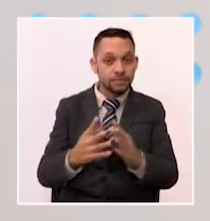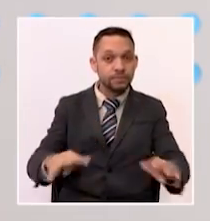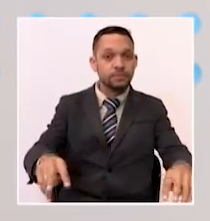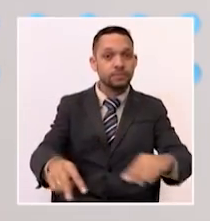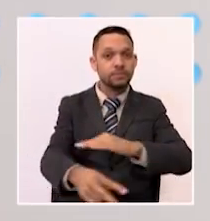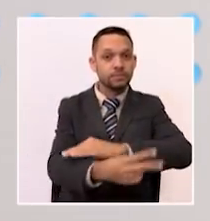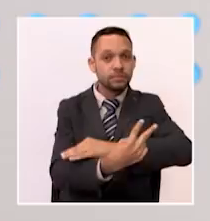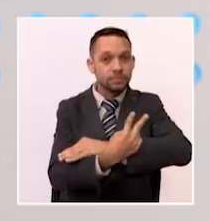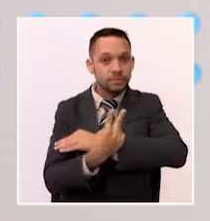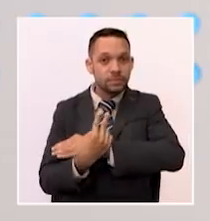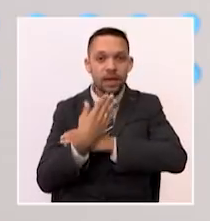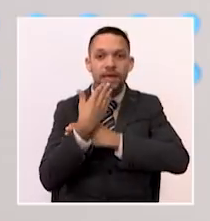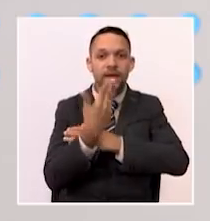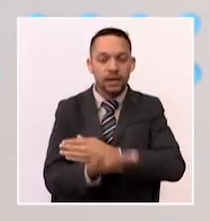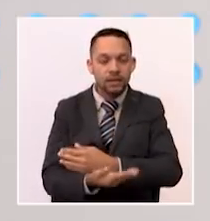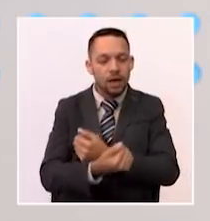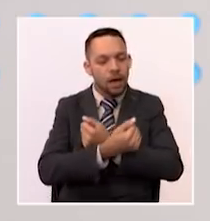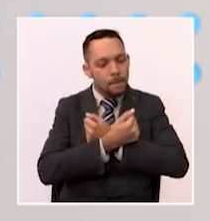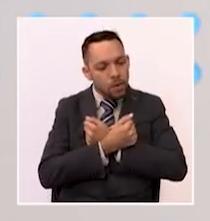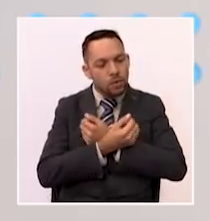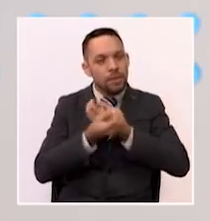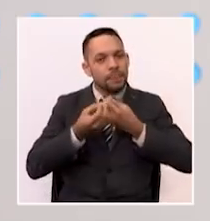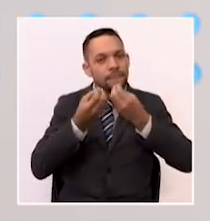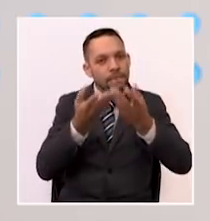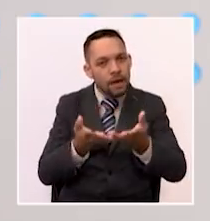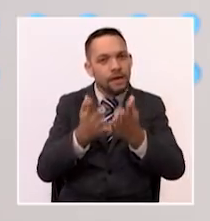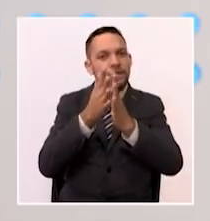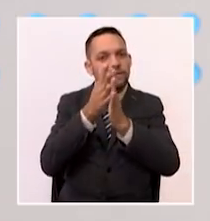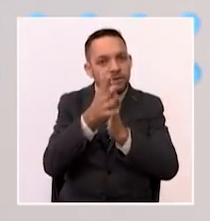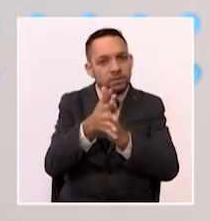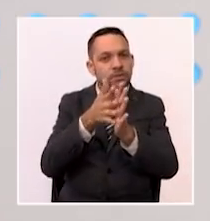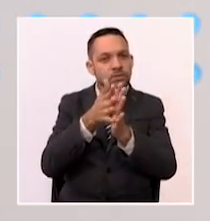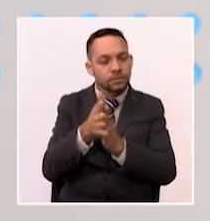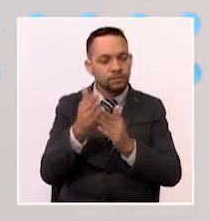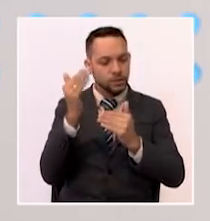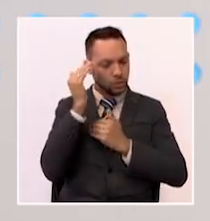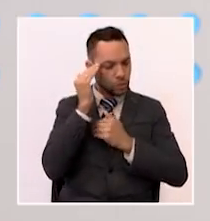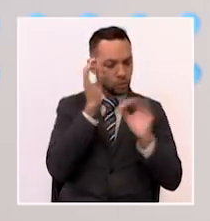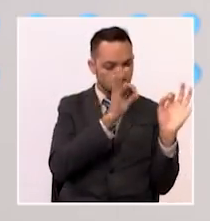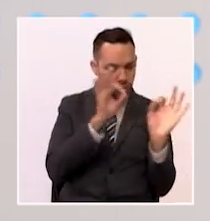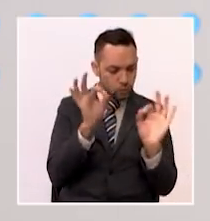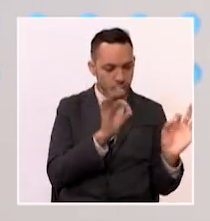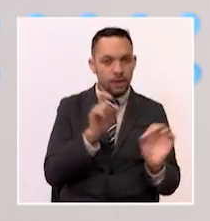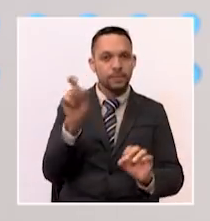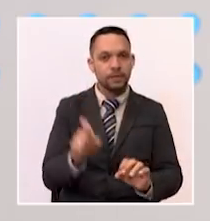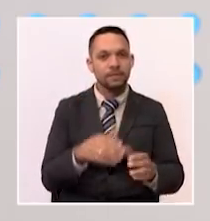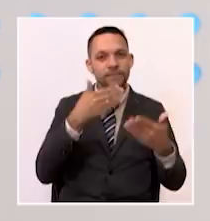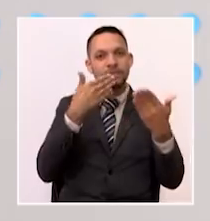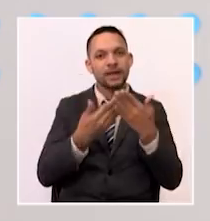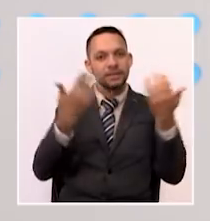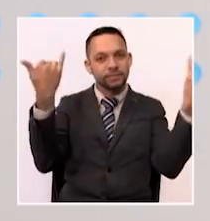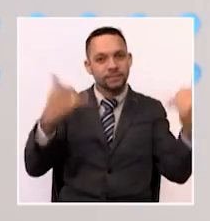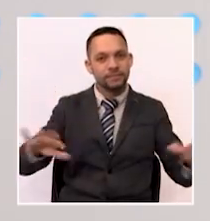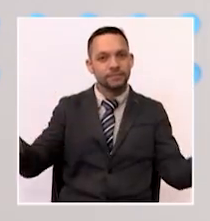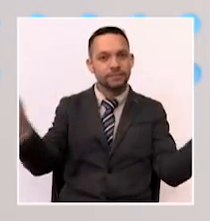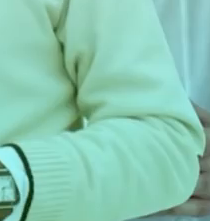corazón. Esto es con mucho amor para que lo pongan en práctica y generemos conciencia de prevención en salud. Muchas gracias.